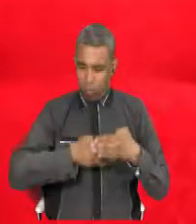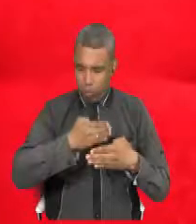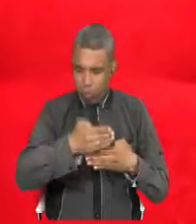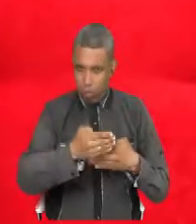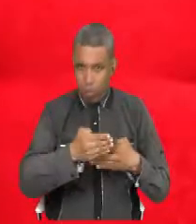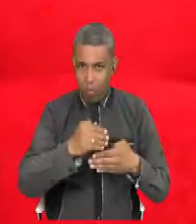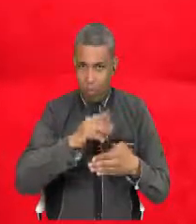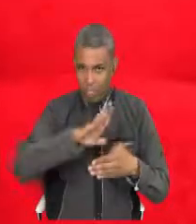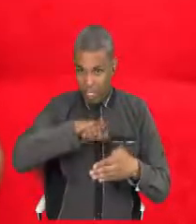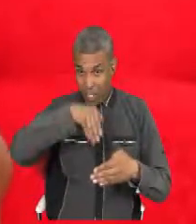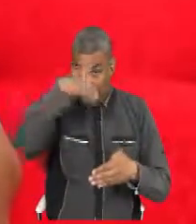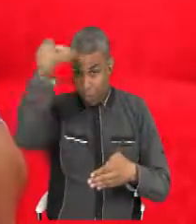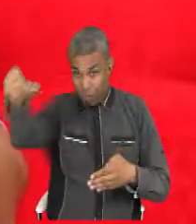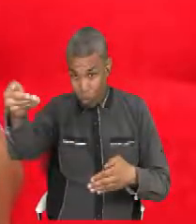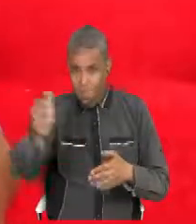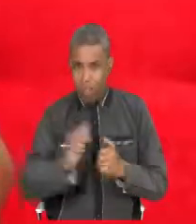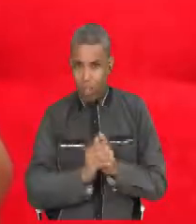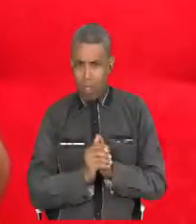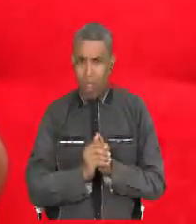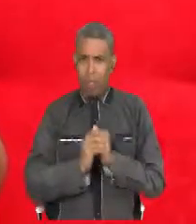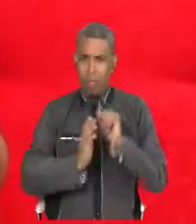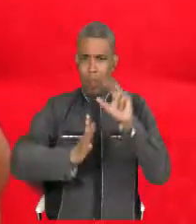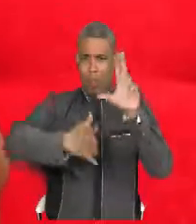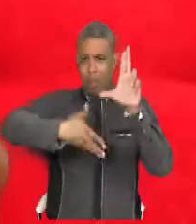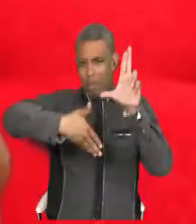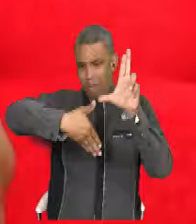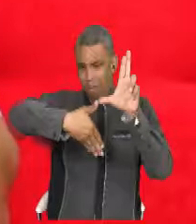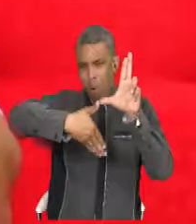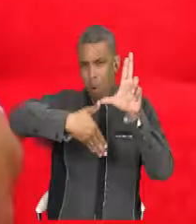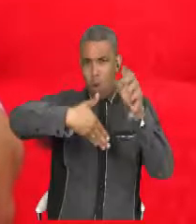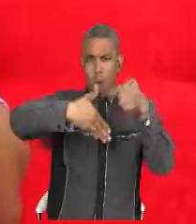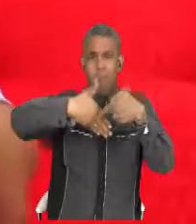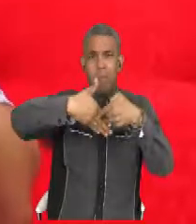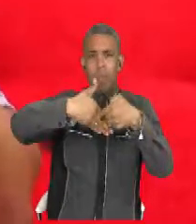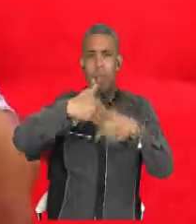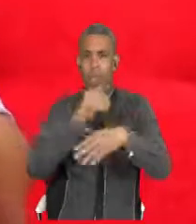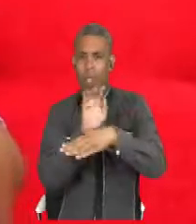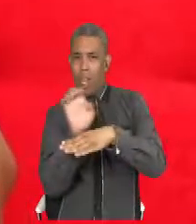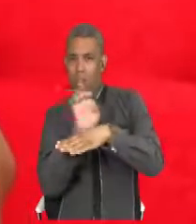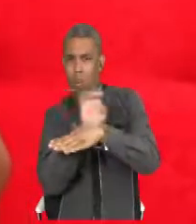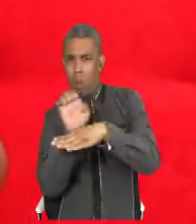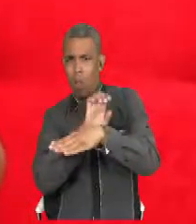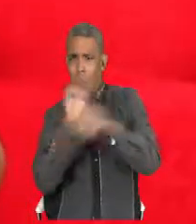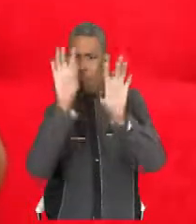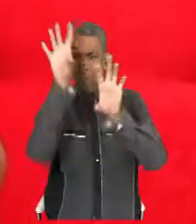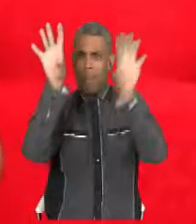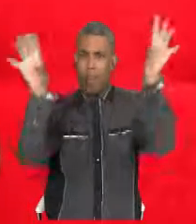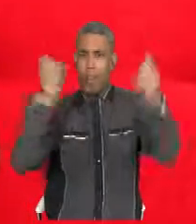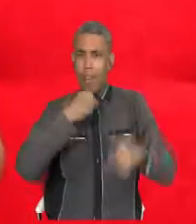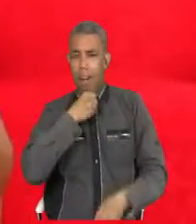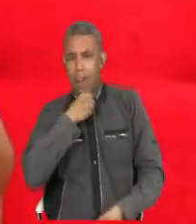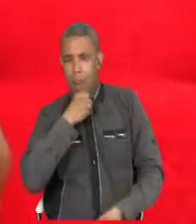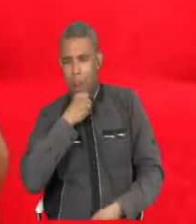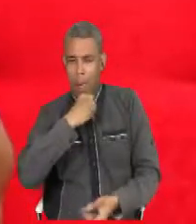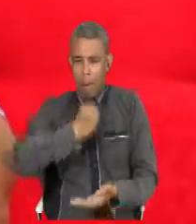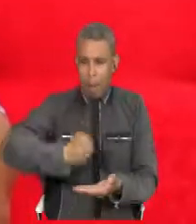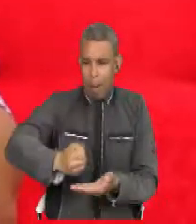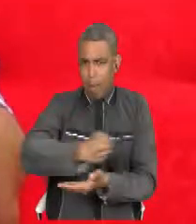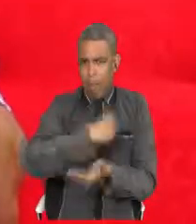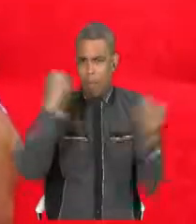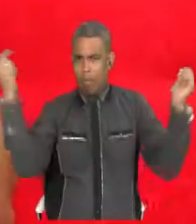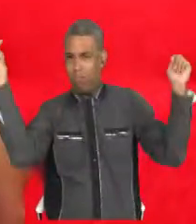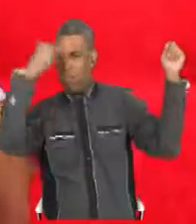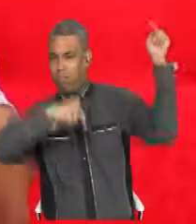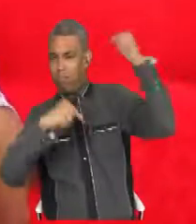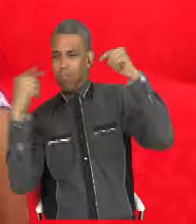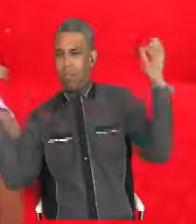festival internacional de música folclórica, de danza, y conocimos a unos amigos chilenos. Mi amigo